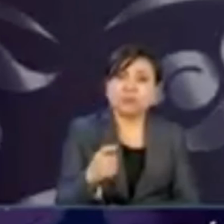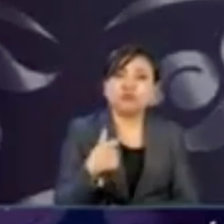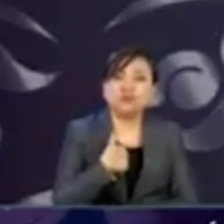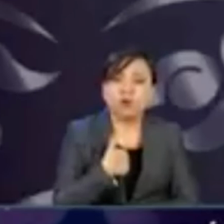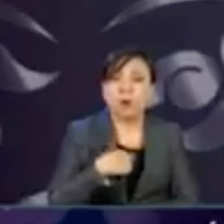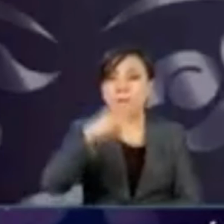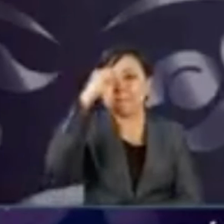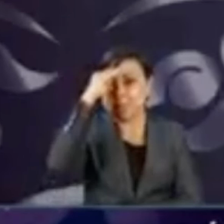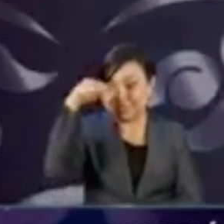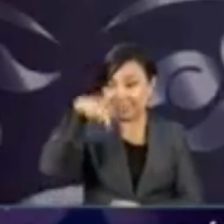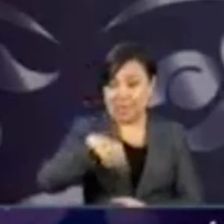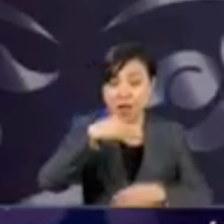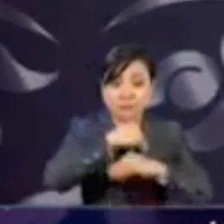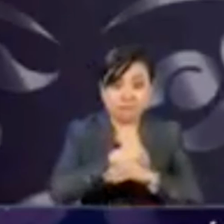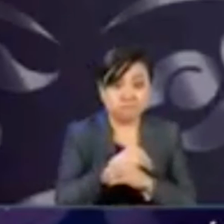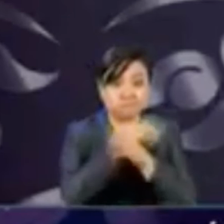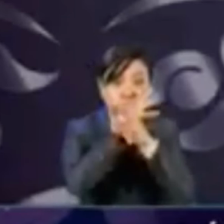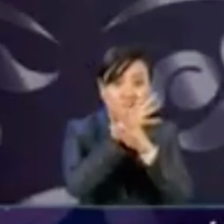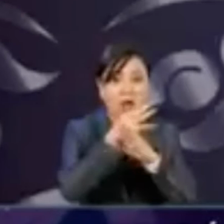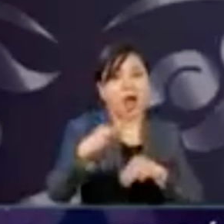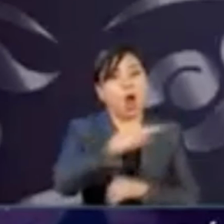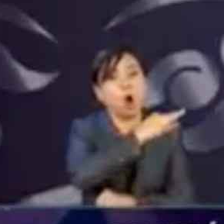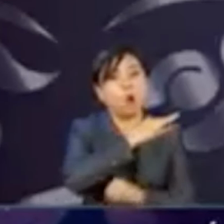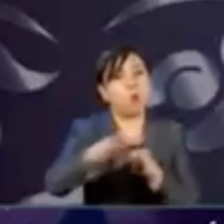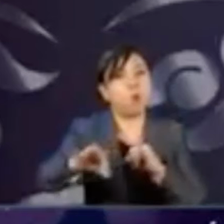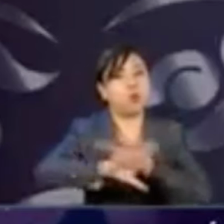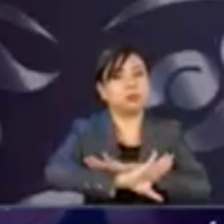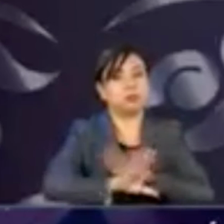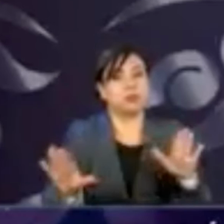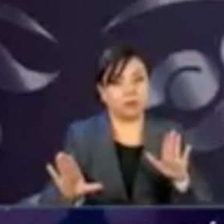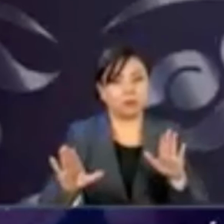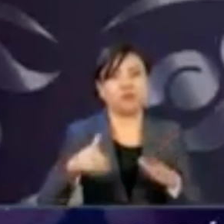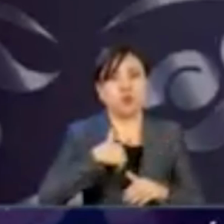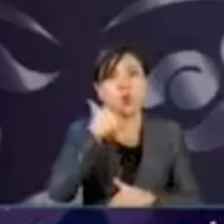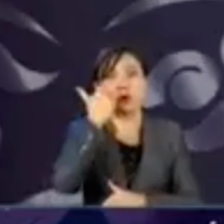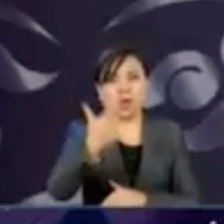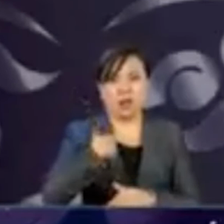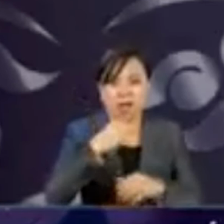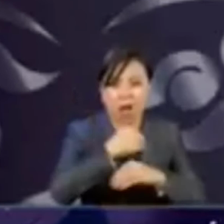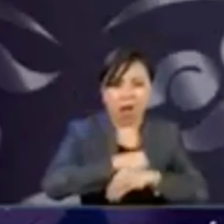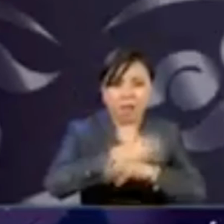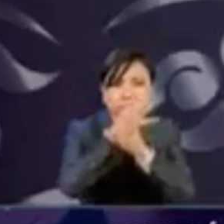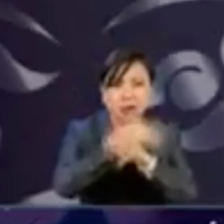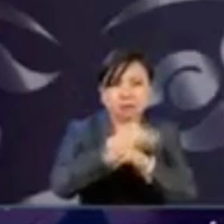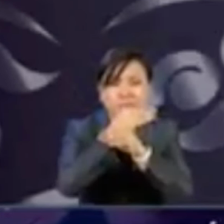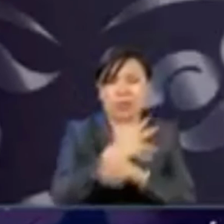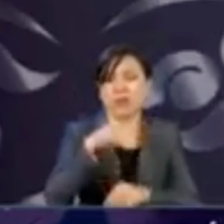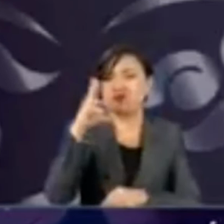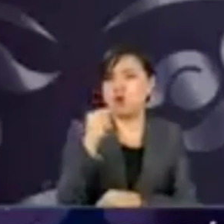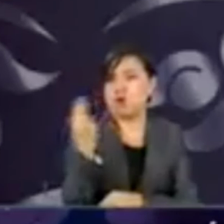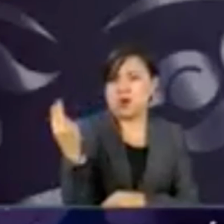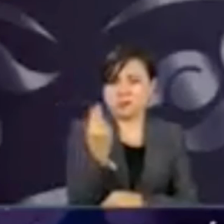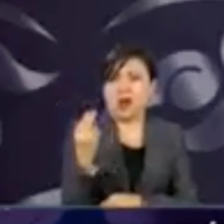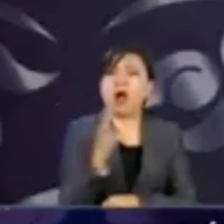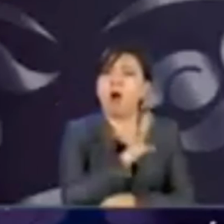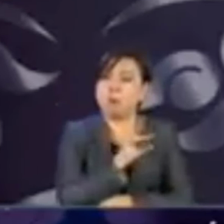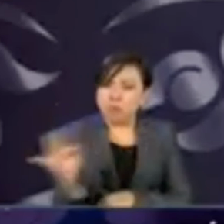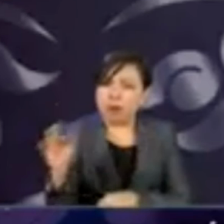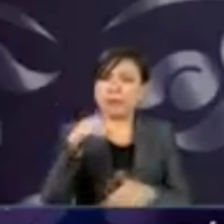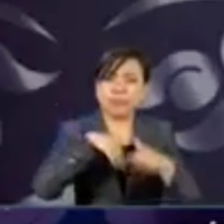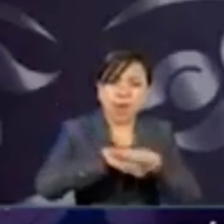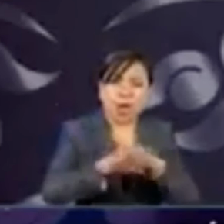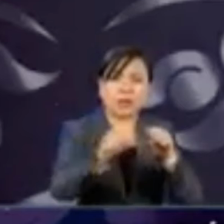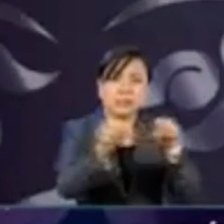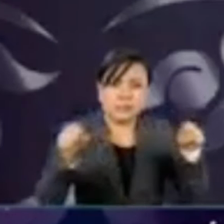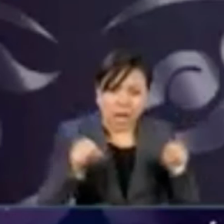la última sesión porque no hay es hay necesidad de que sea distancia podemos hacerlo perfectamente de